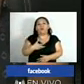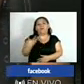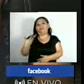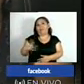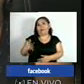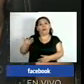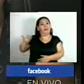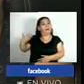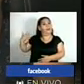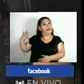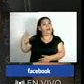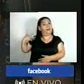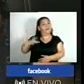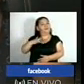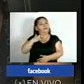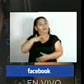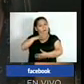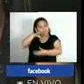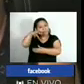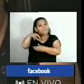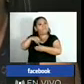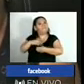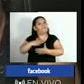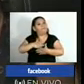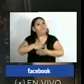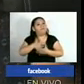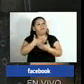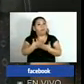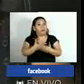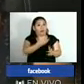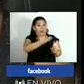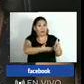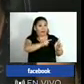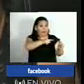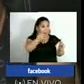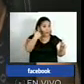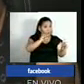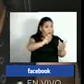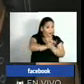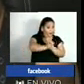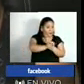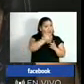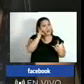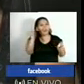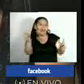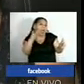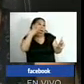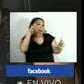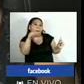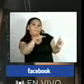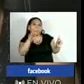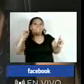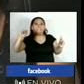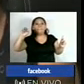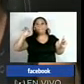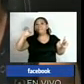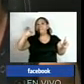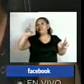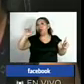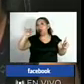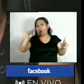años, ya en la sangre, el servir al prójimo. Y él cuando a él le dicen, mira Merlin lo llaman, vea,